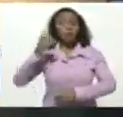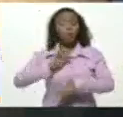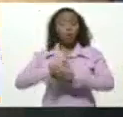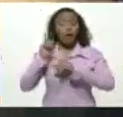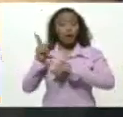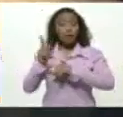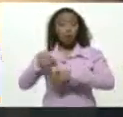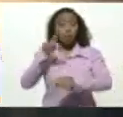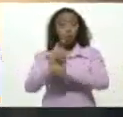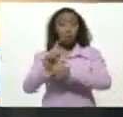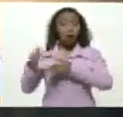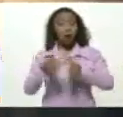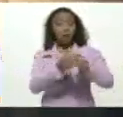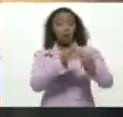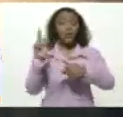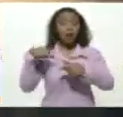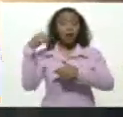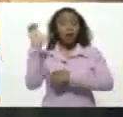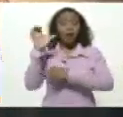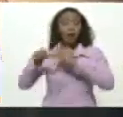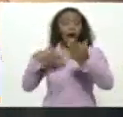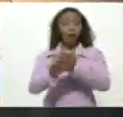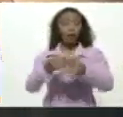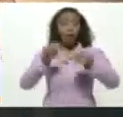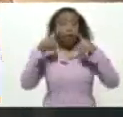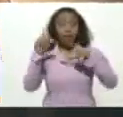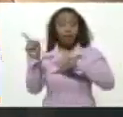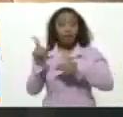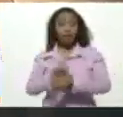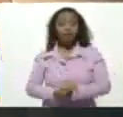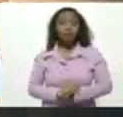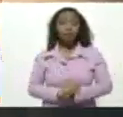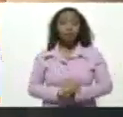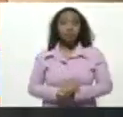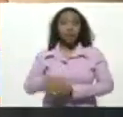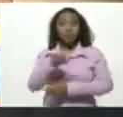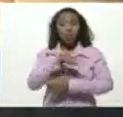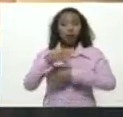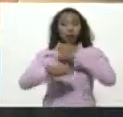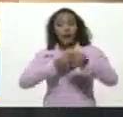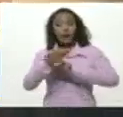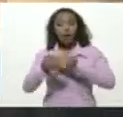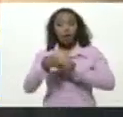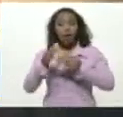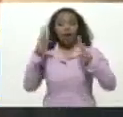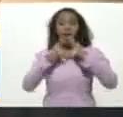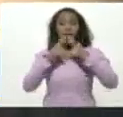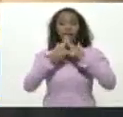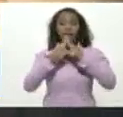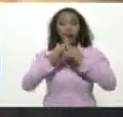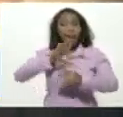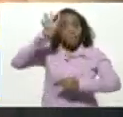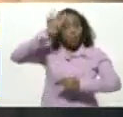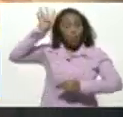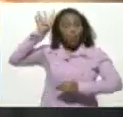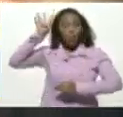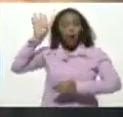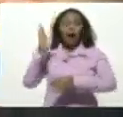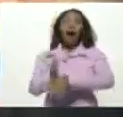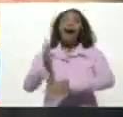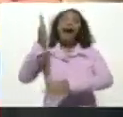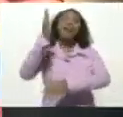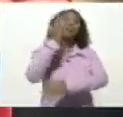esa era la única ruta que existía de Caracas para entrar a La Guaira, incluso. Sí. Donde hicieron la casa de Robert Serra era